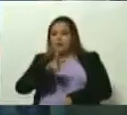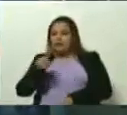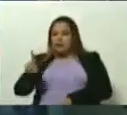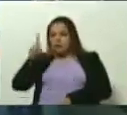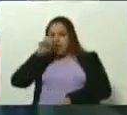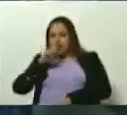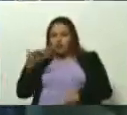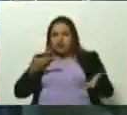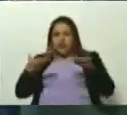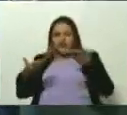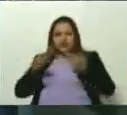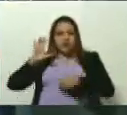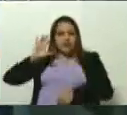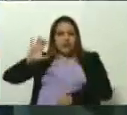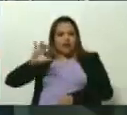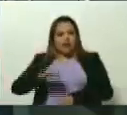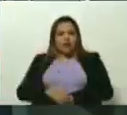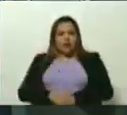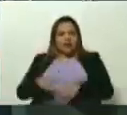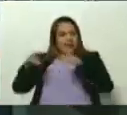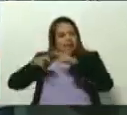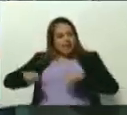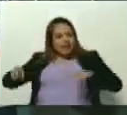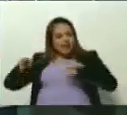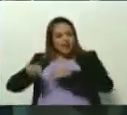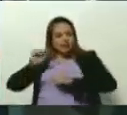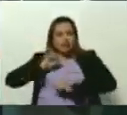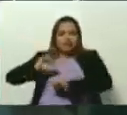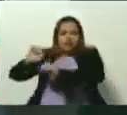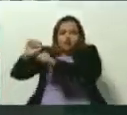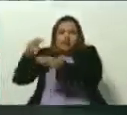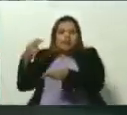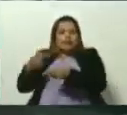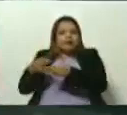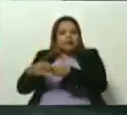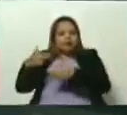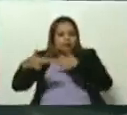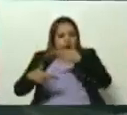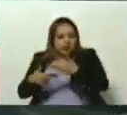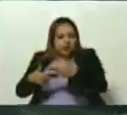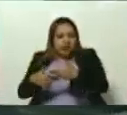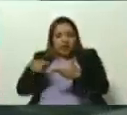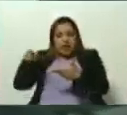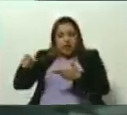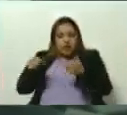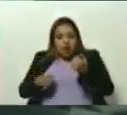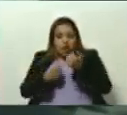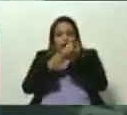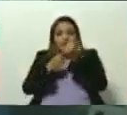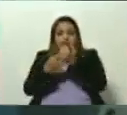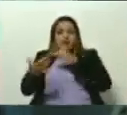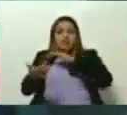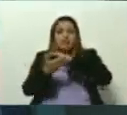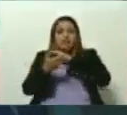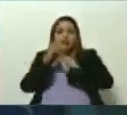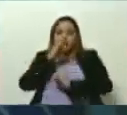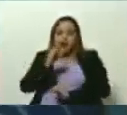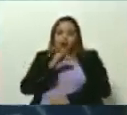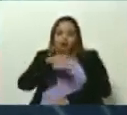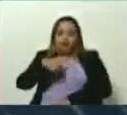al servicio de la patria para la investigación contra el crimen. Allí ellos se apalancan en las tecnologías de información para